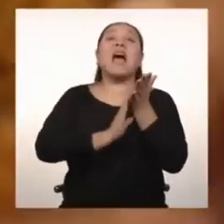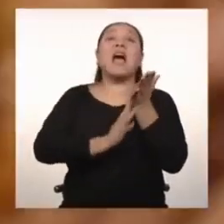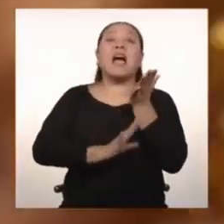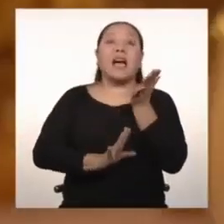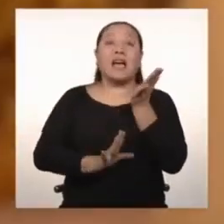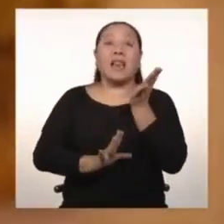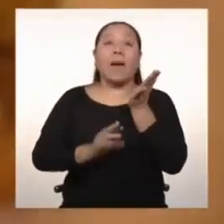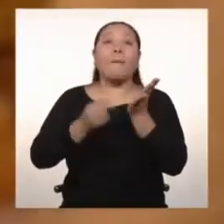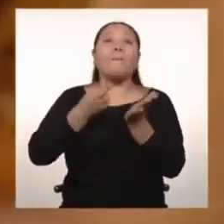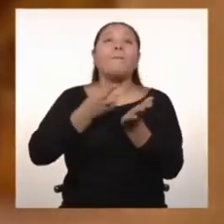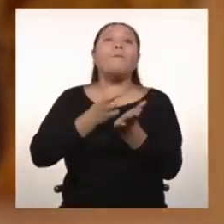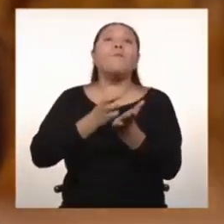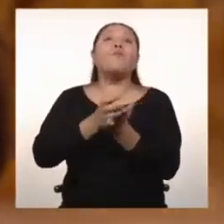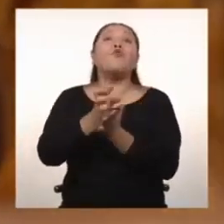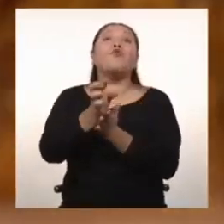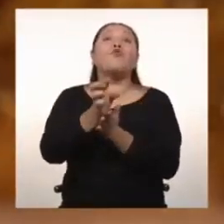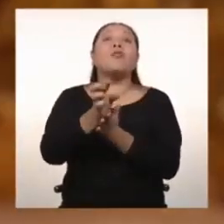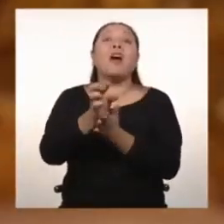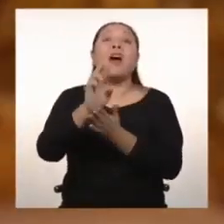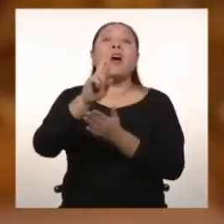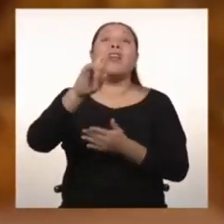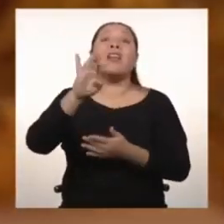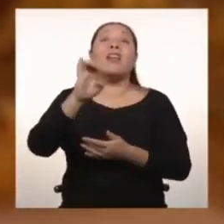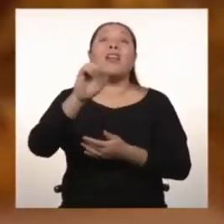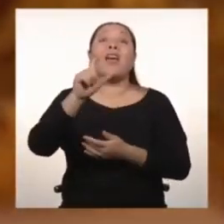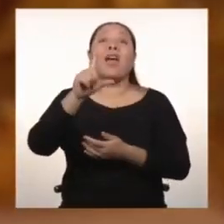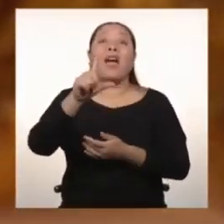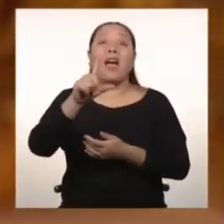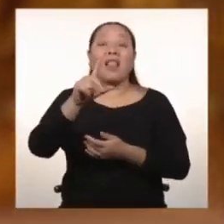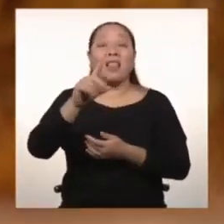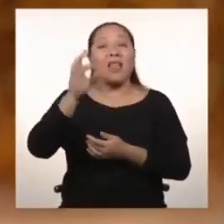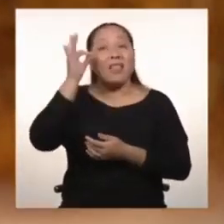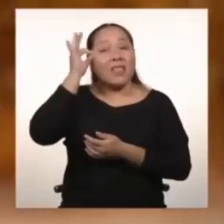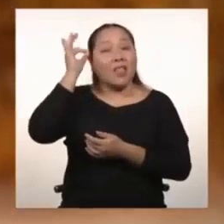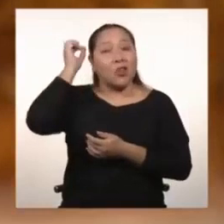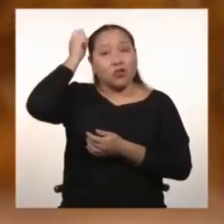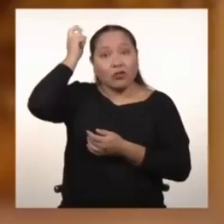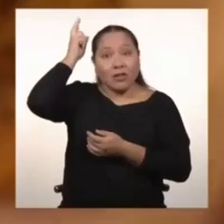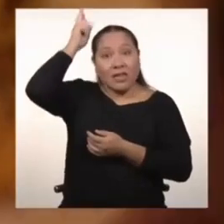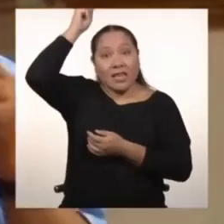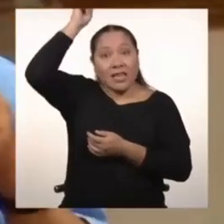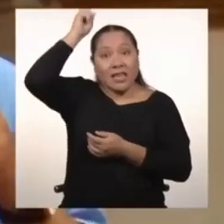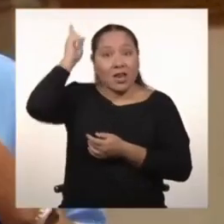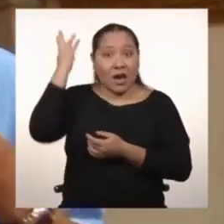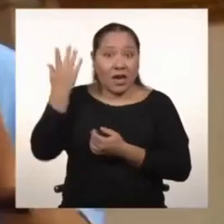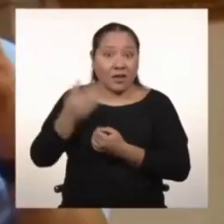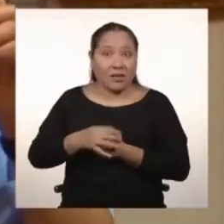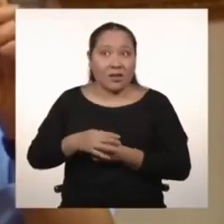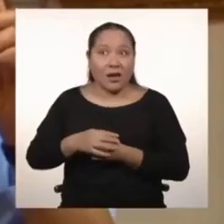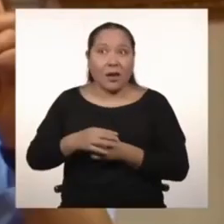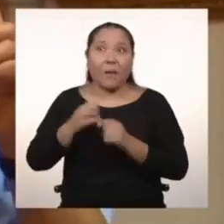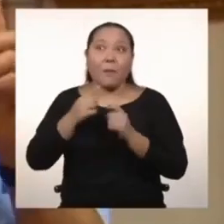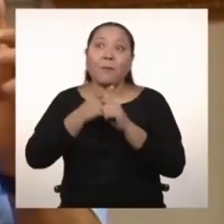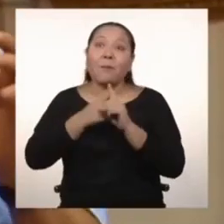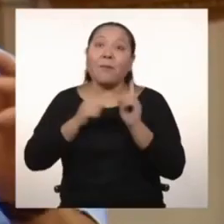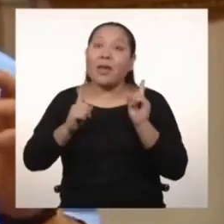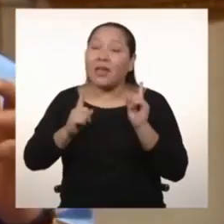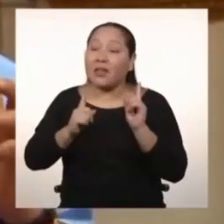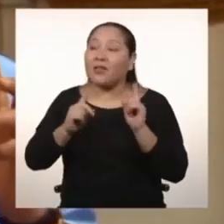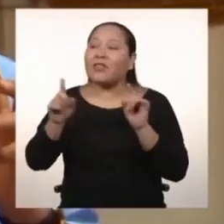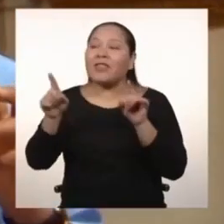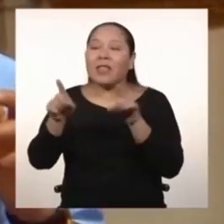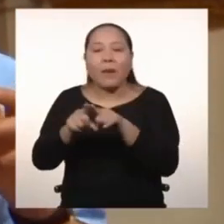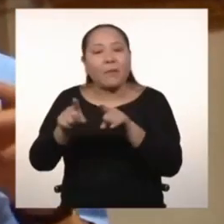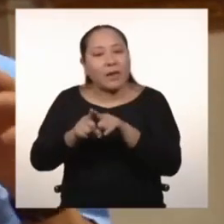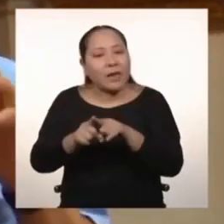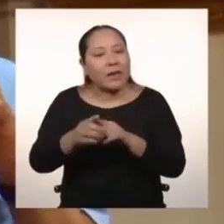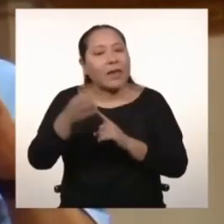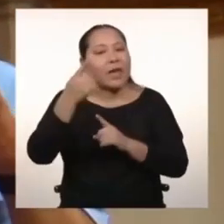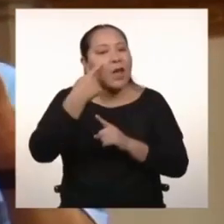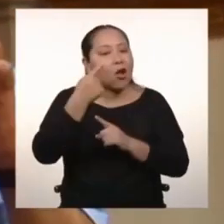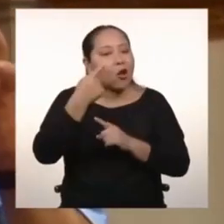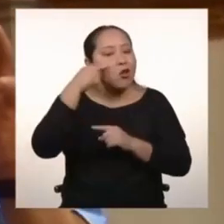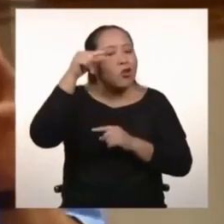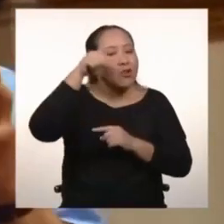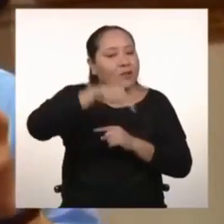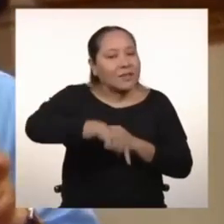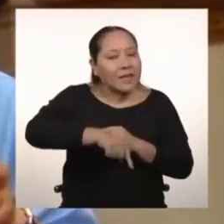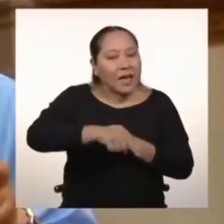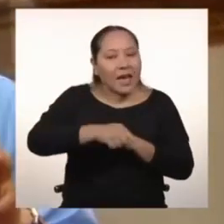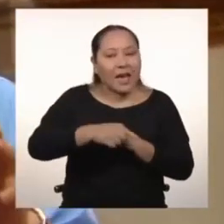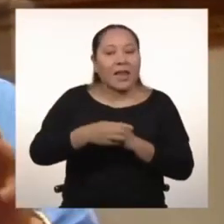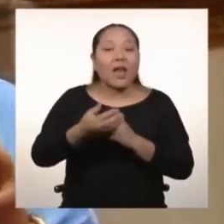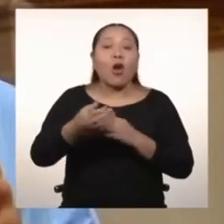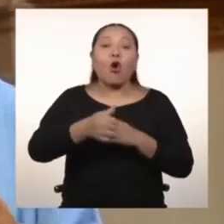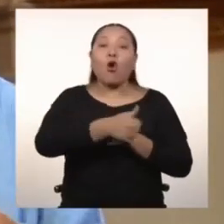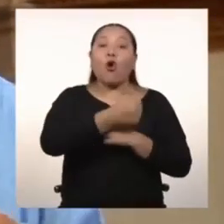había que entenderlo a los descendientes incas de privilegio o provinciales, ¿no? Entonces, en